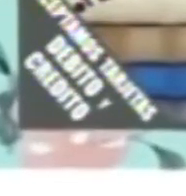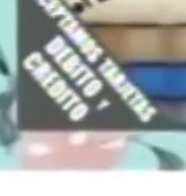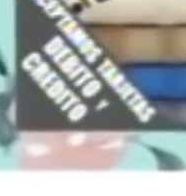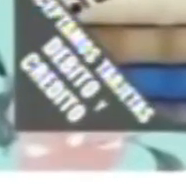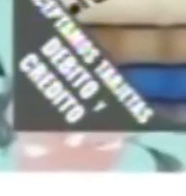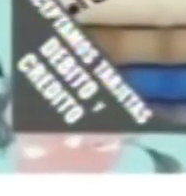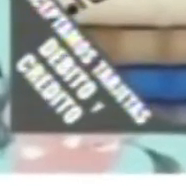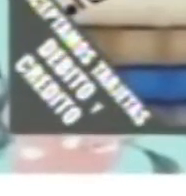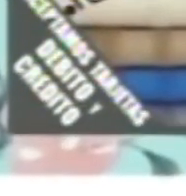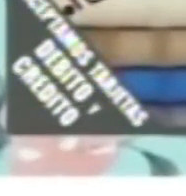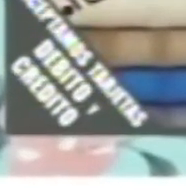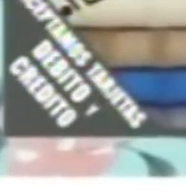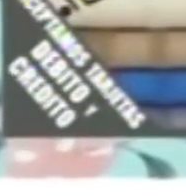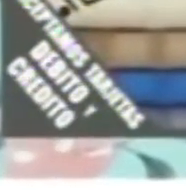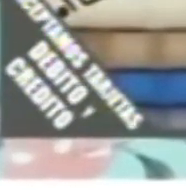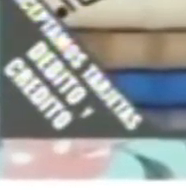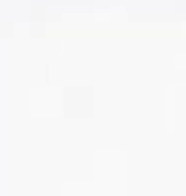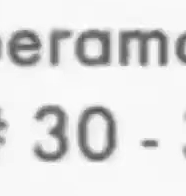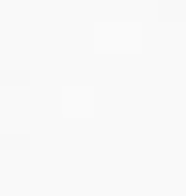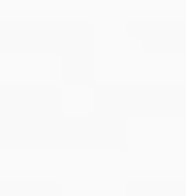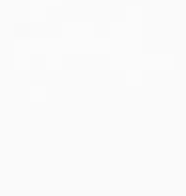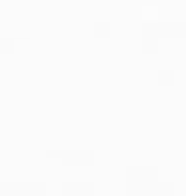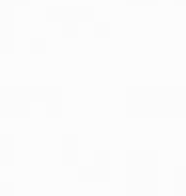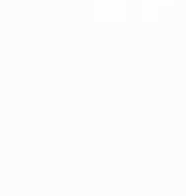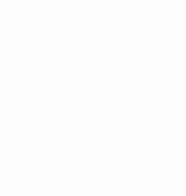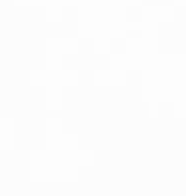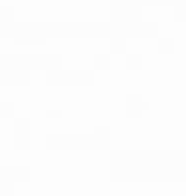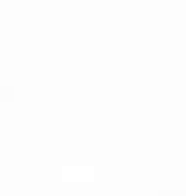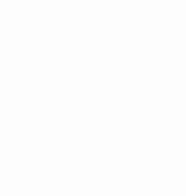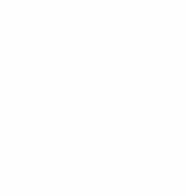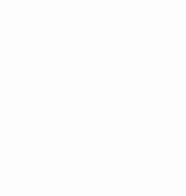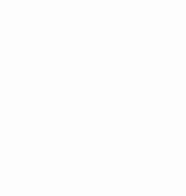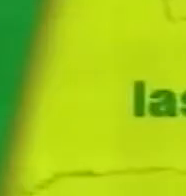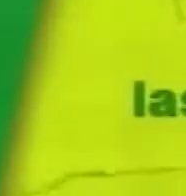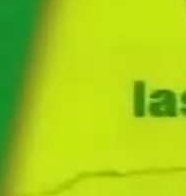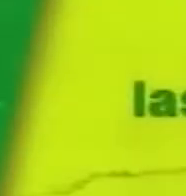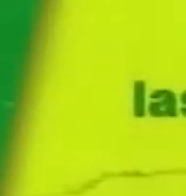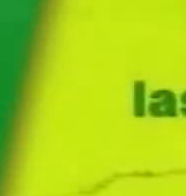Universal. Aceptamos tarjetas débito y crédito. Te esperamos.